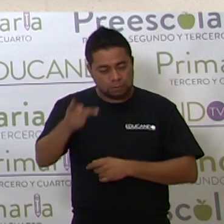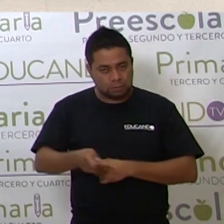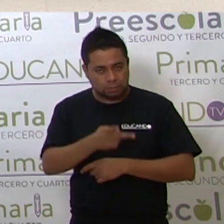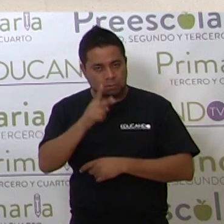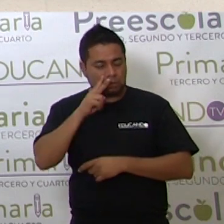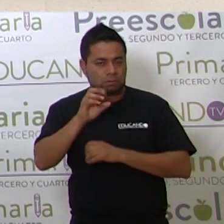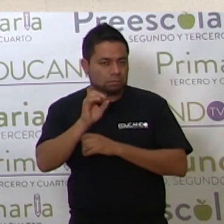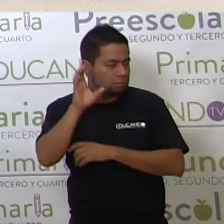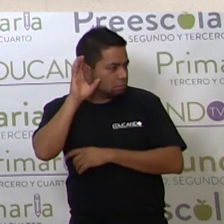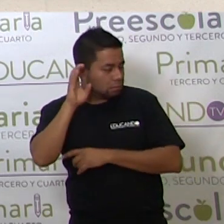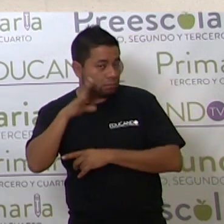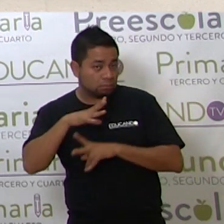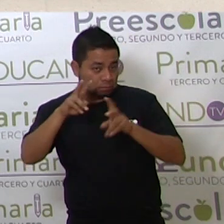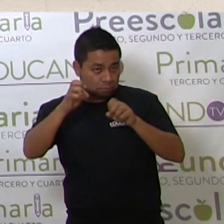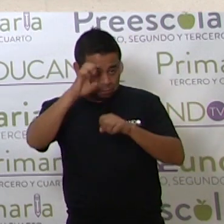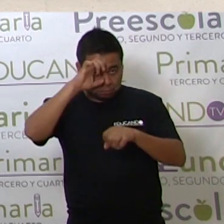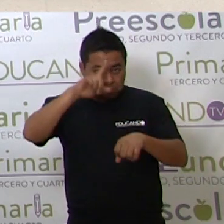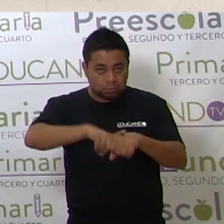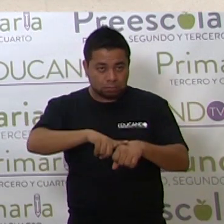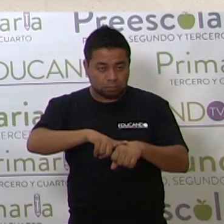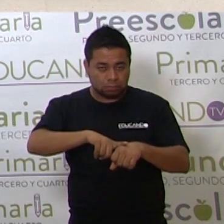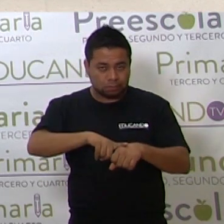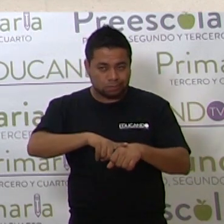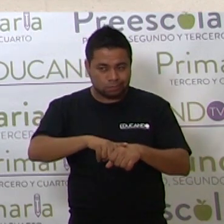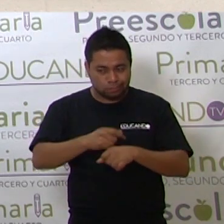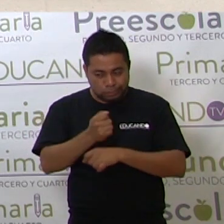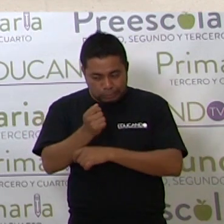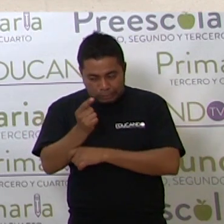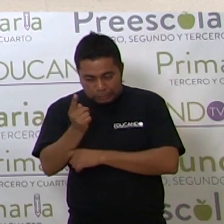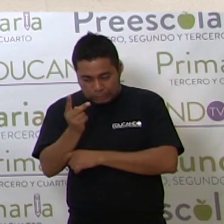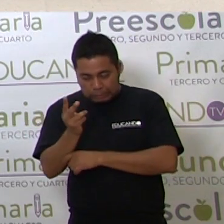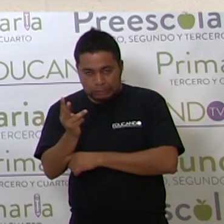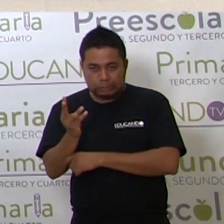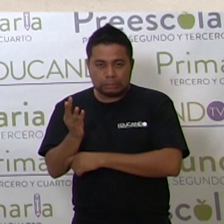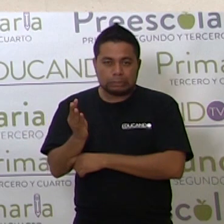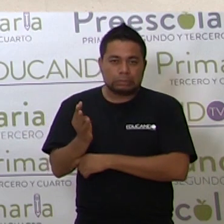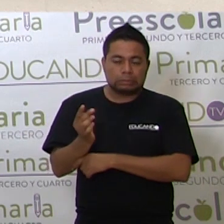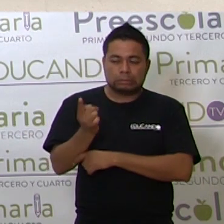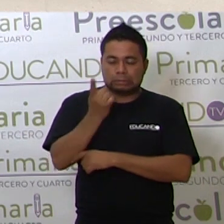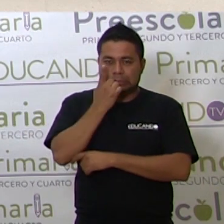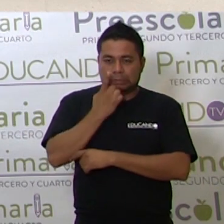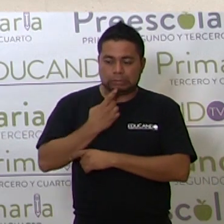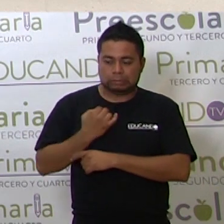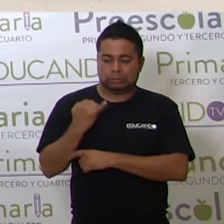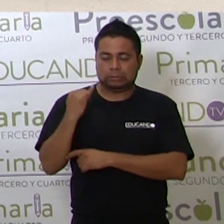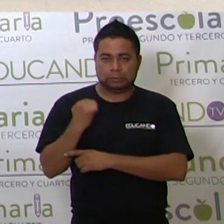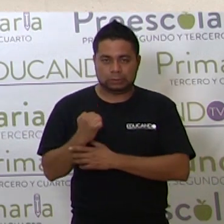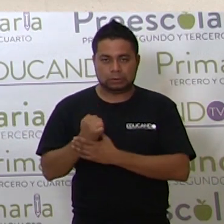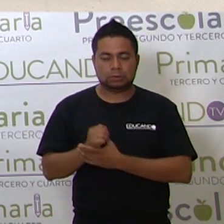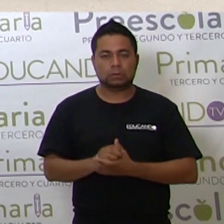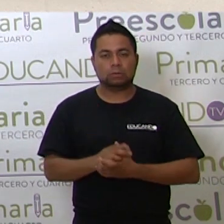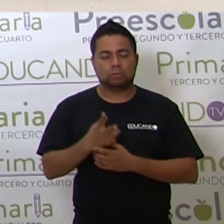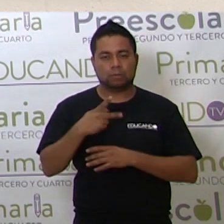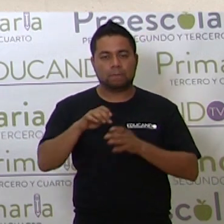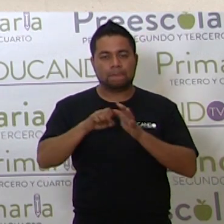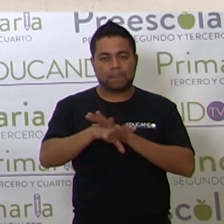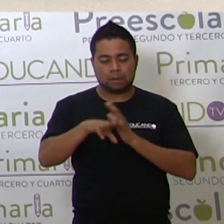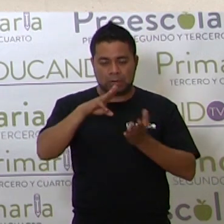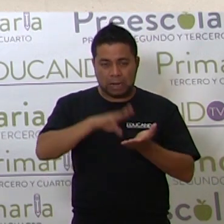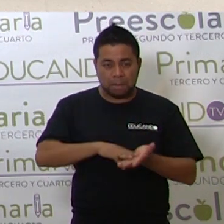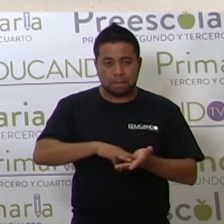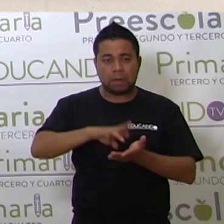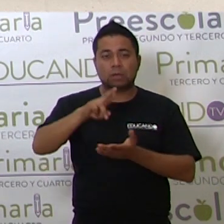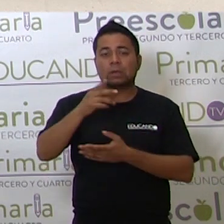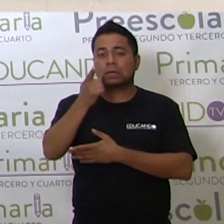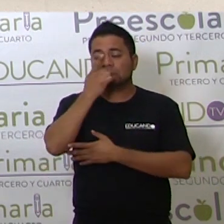o escuchas son culturales pues muy pocos son los que ven los programas culturales pero en su gran mayoría tenemos